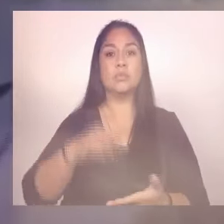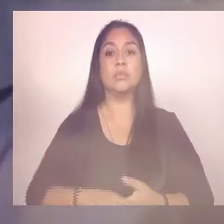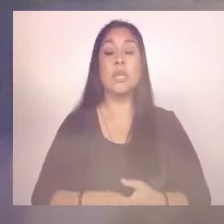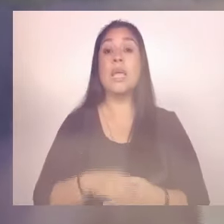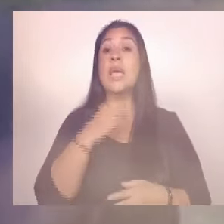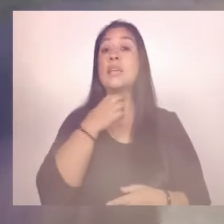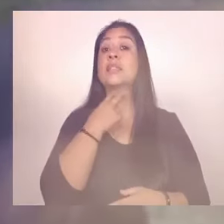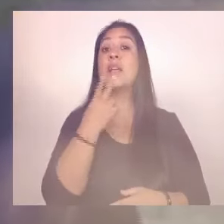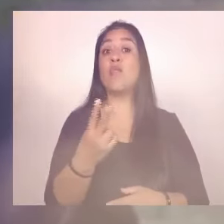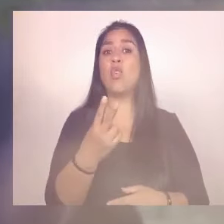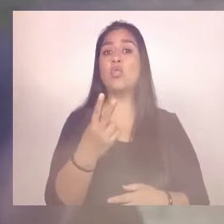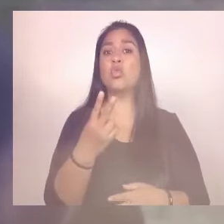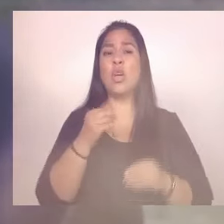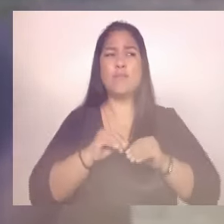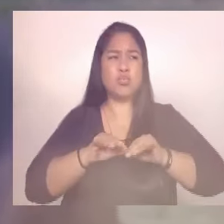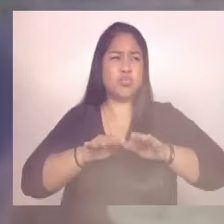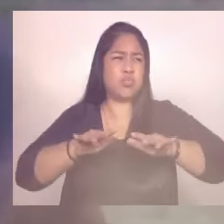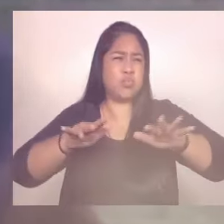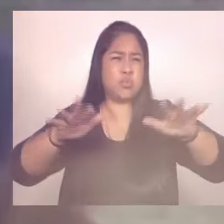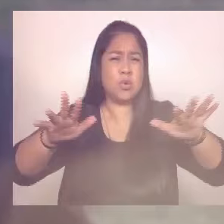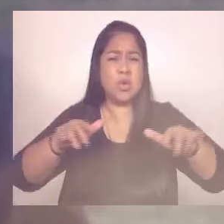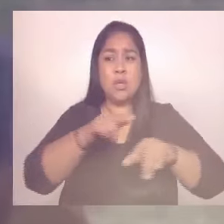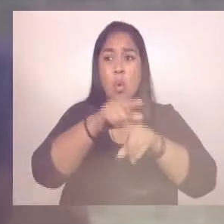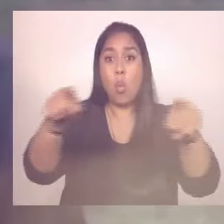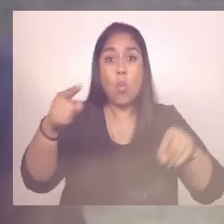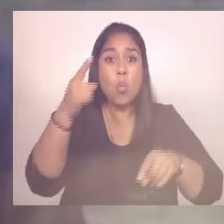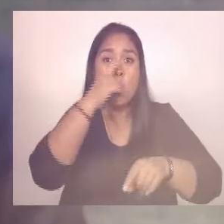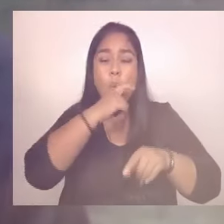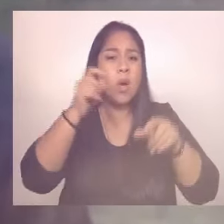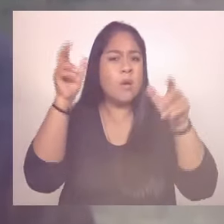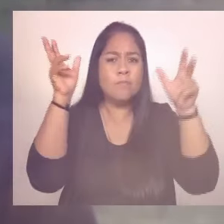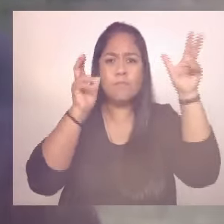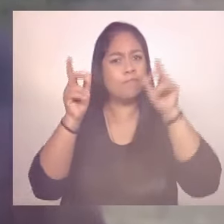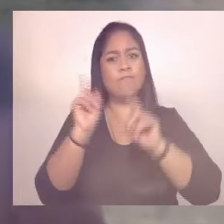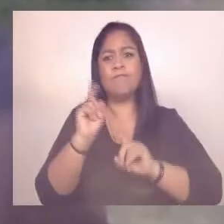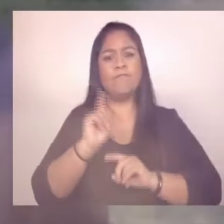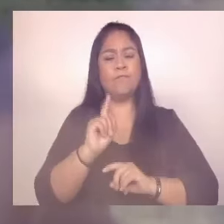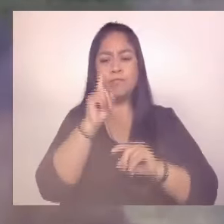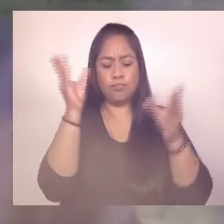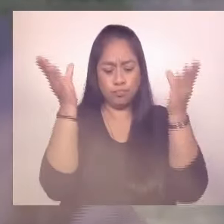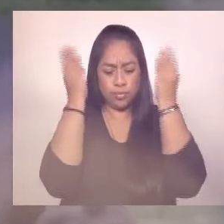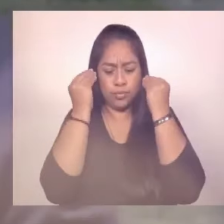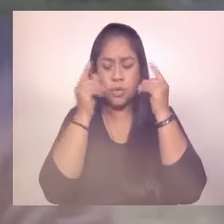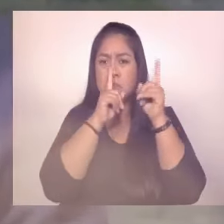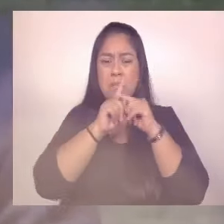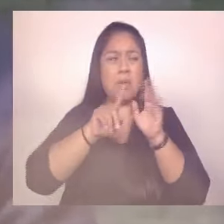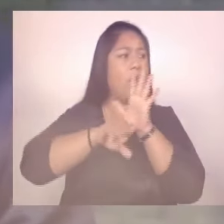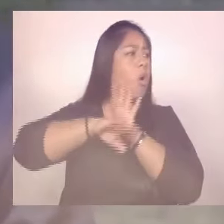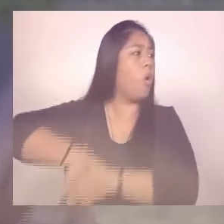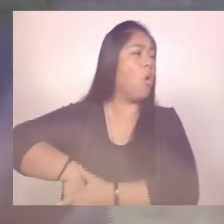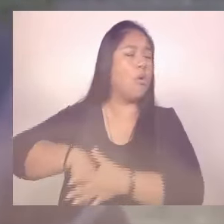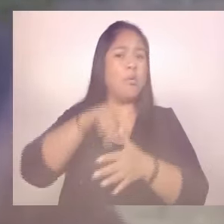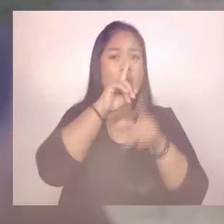país. Es la voz retumbante de quienes no han sido escuchados, de quienes han sido